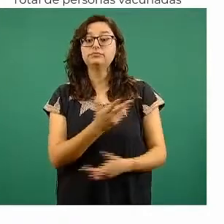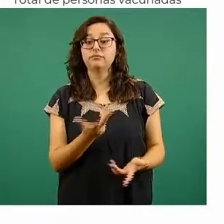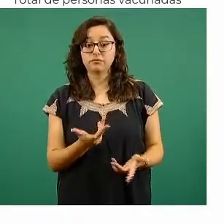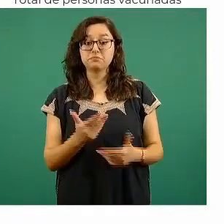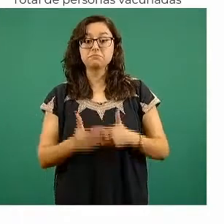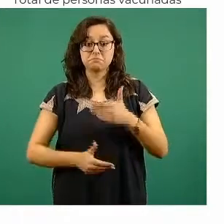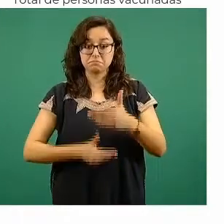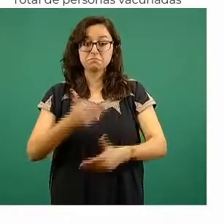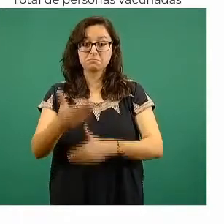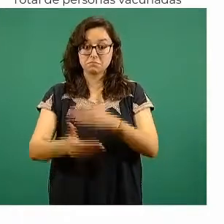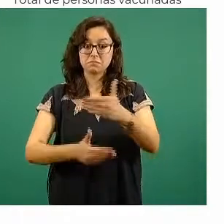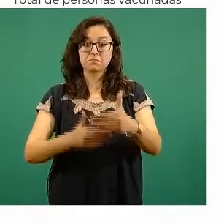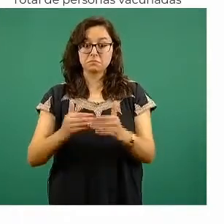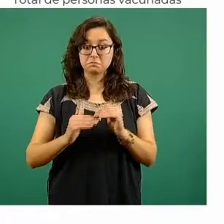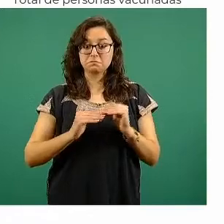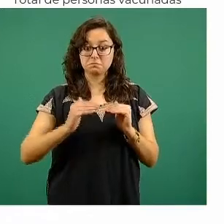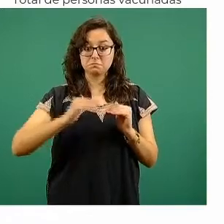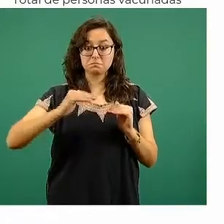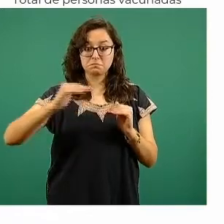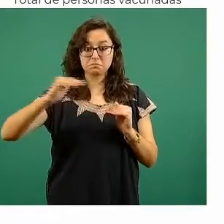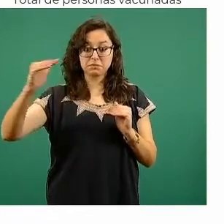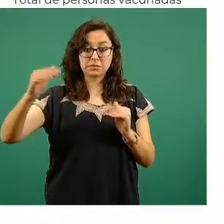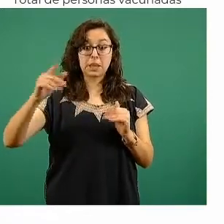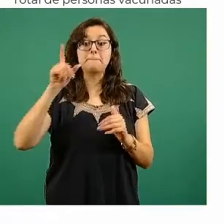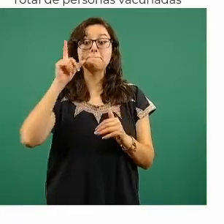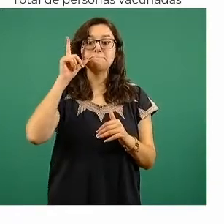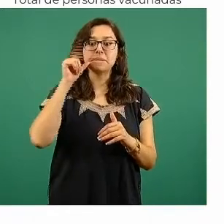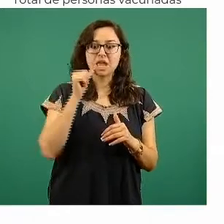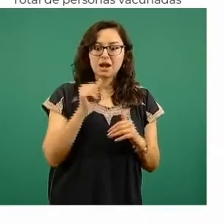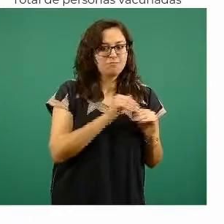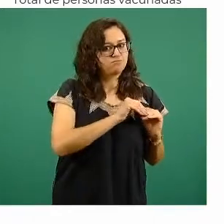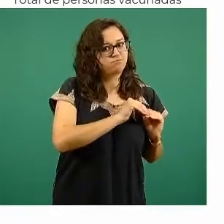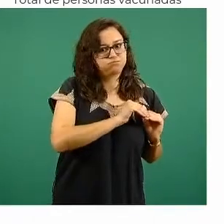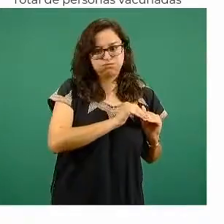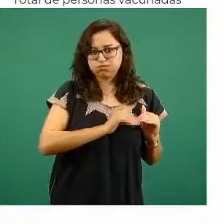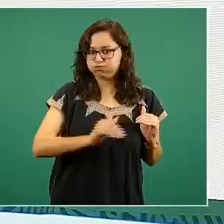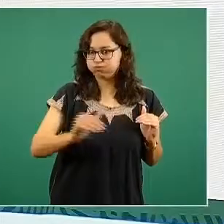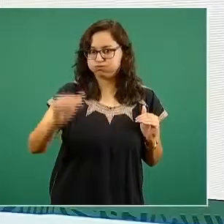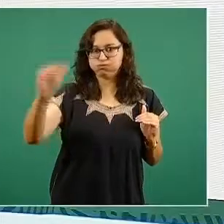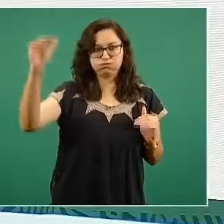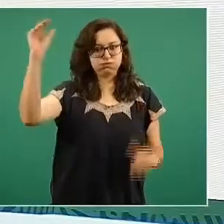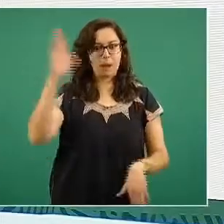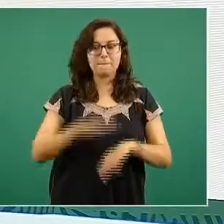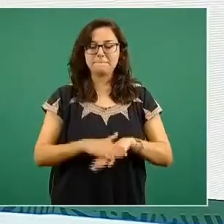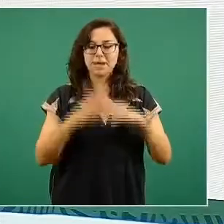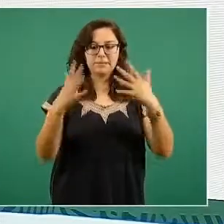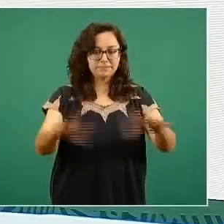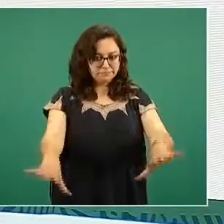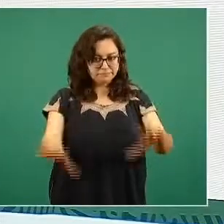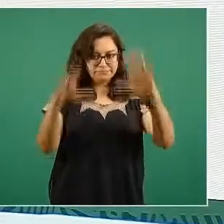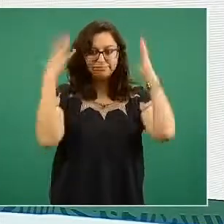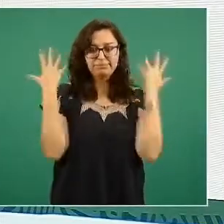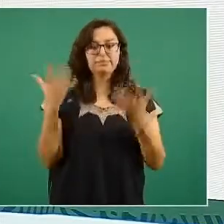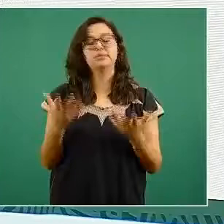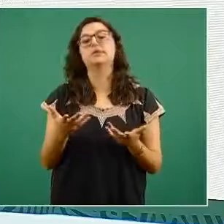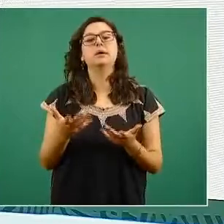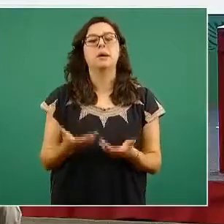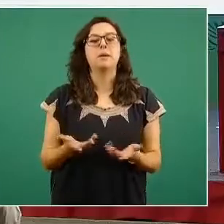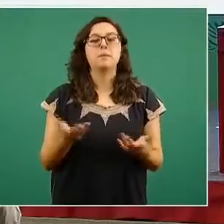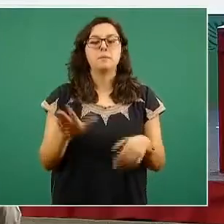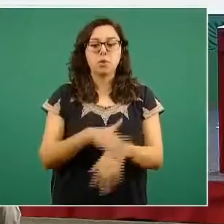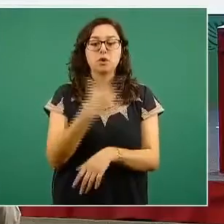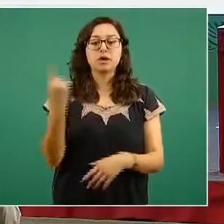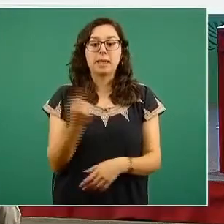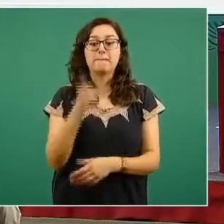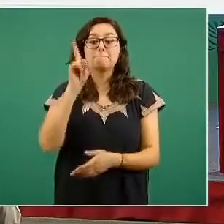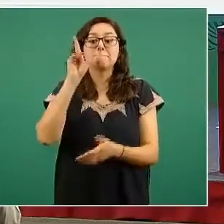esta progresión lineal. Notarán que a partir de mañana esto empezará a crecer más rápidamente en la medida en que